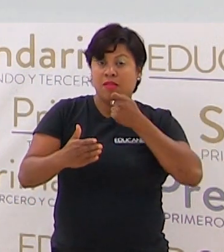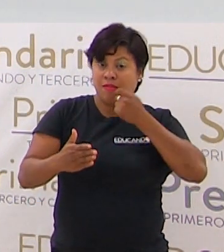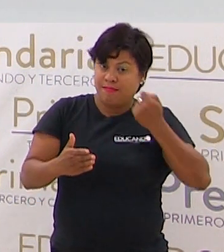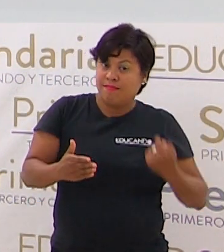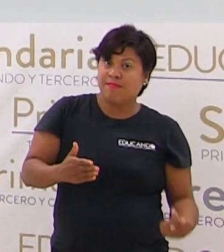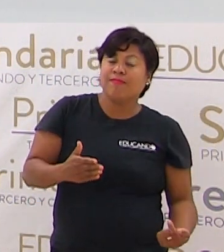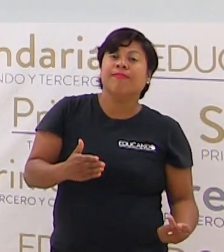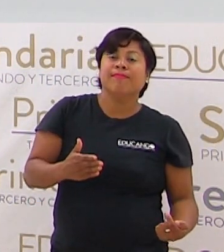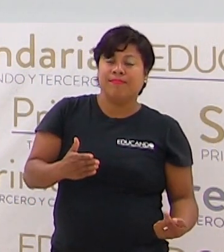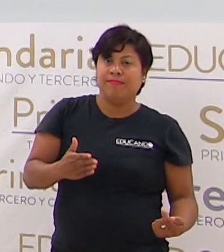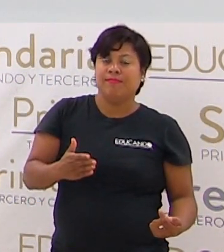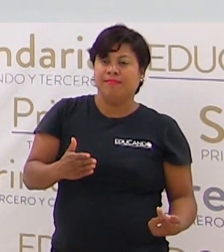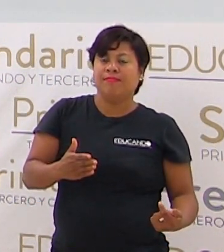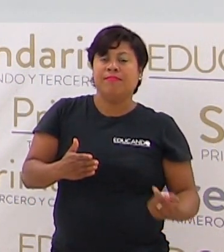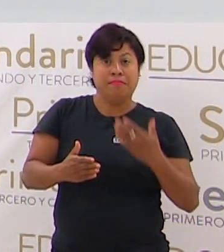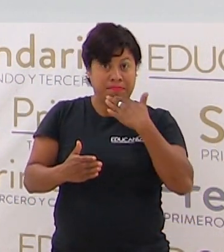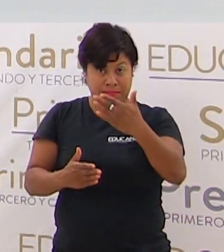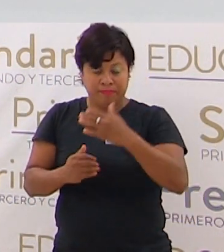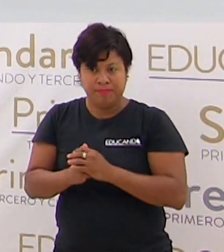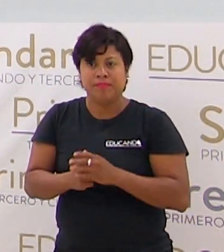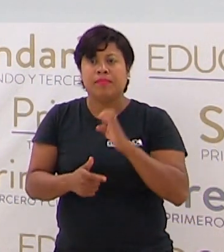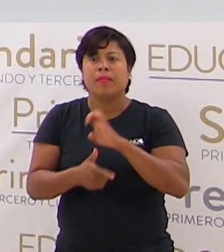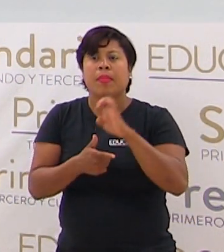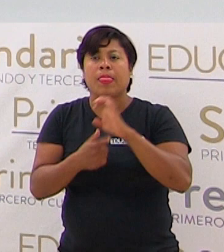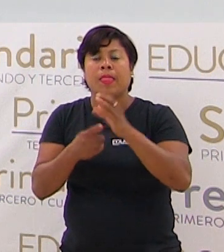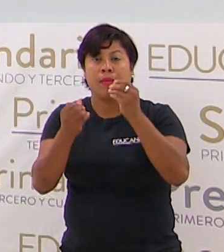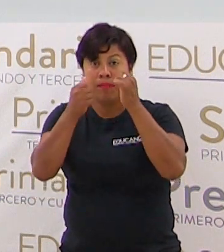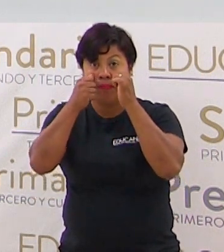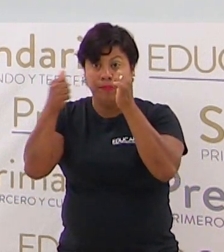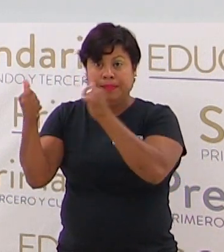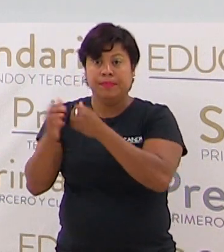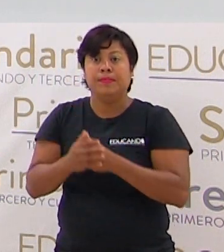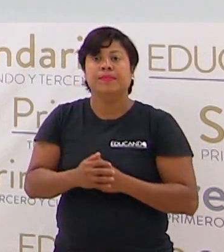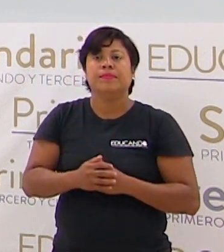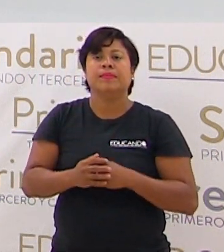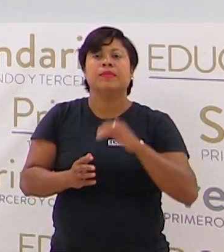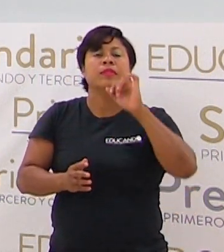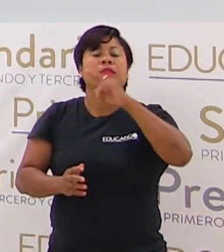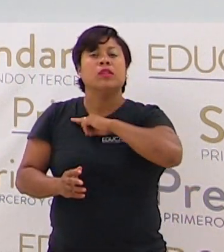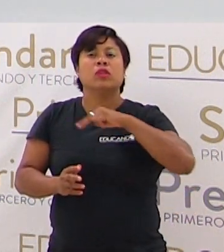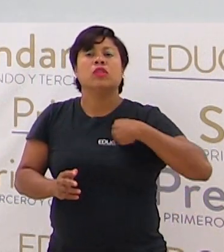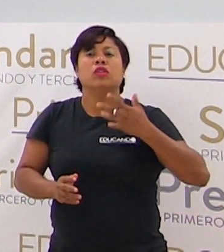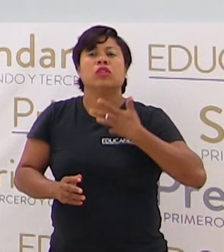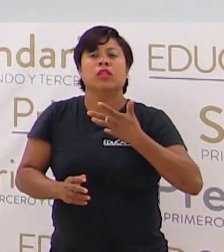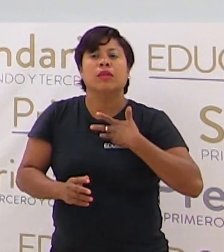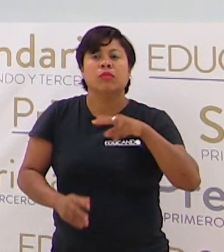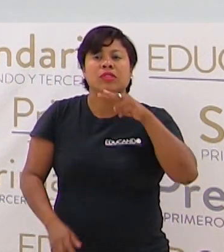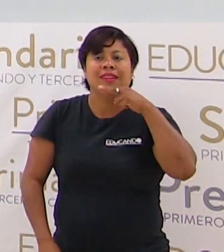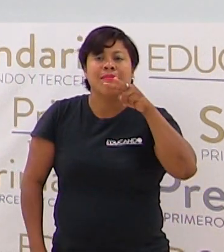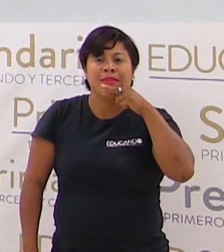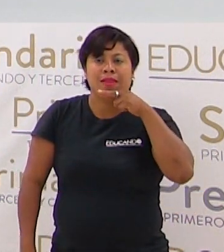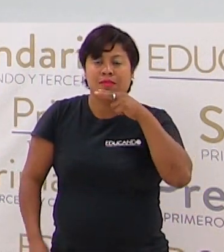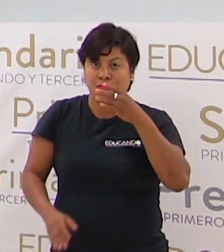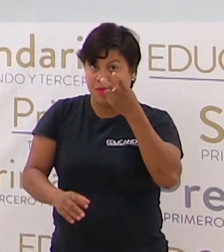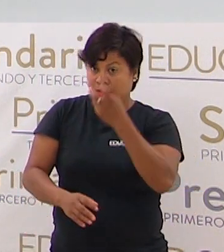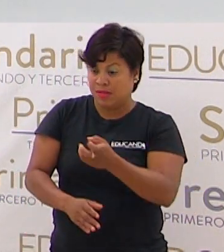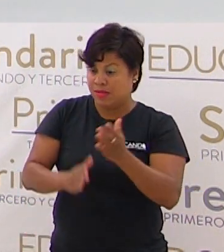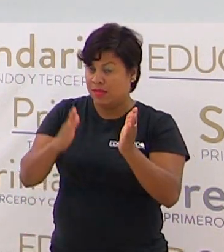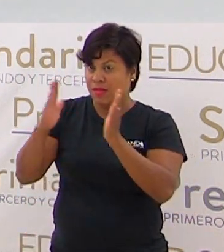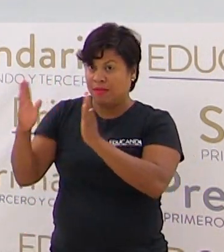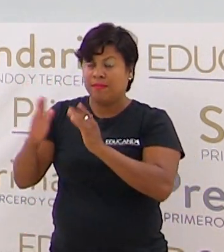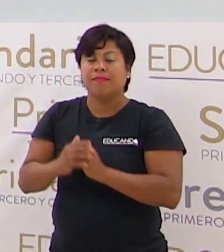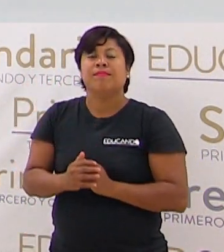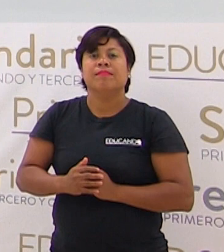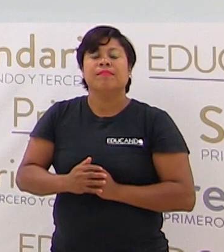niño, ¿verdad? Bien, entonces, mucha atención con esto. Si tenemos el verbo acá,